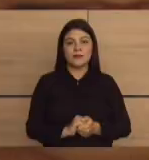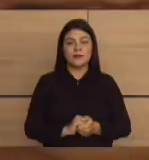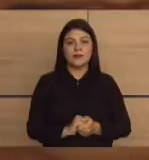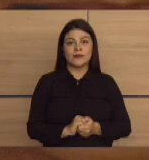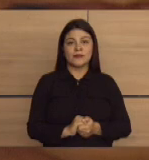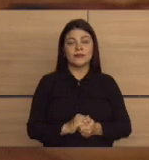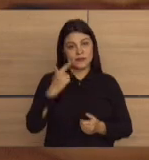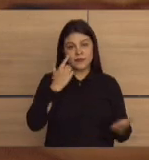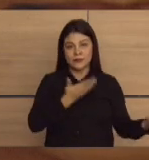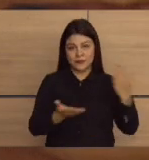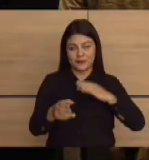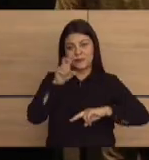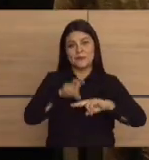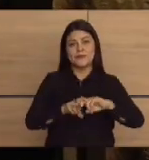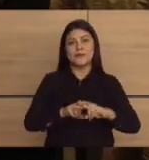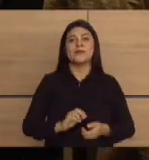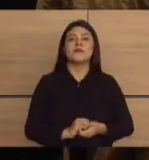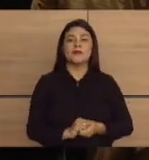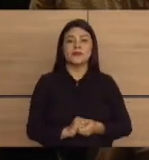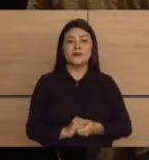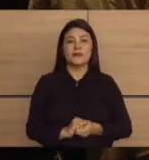Tengan la bondad de sentarse, por favor.